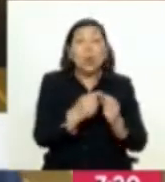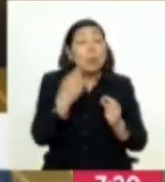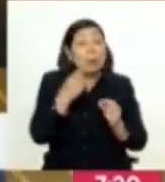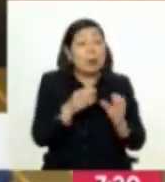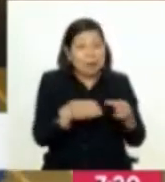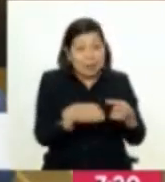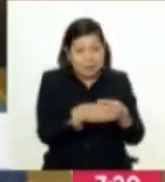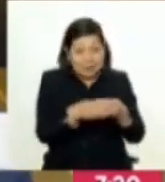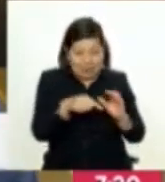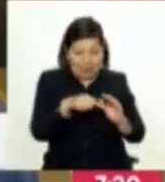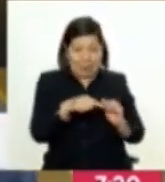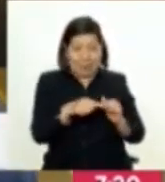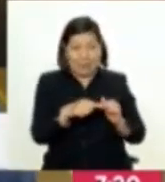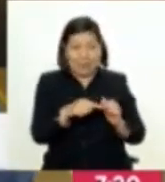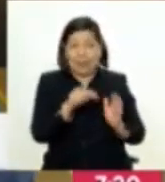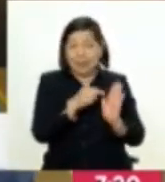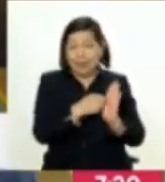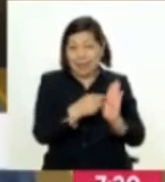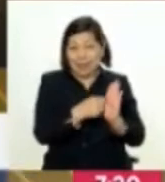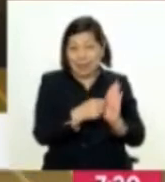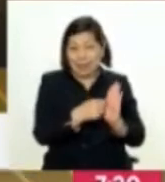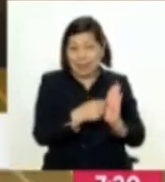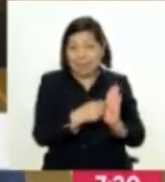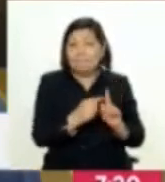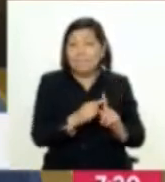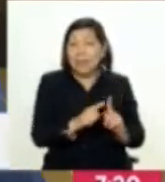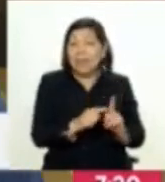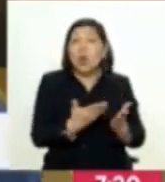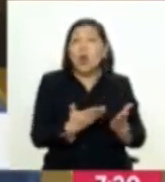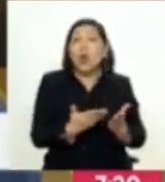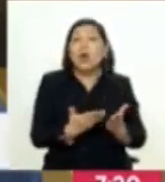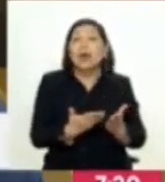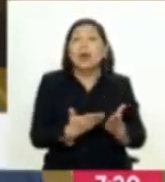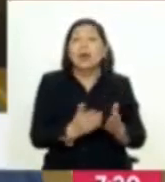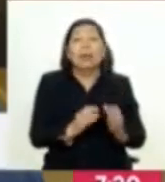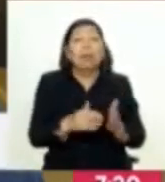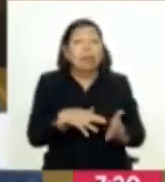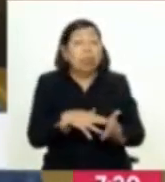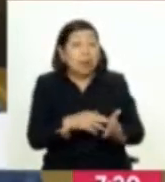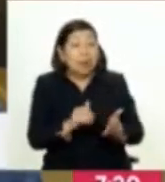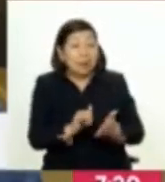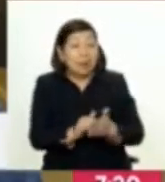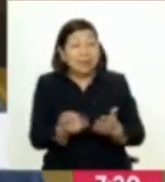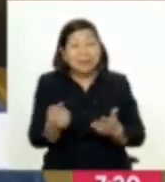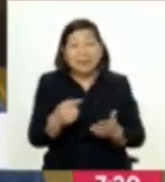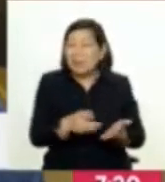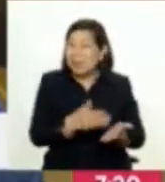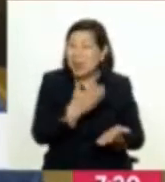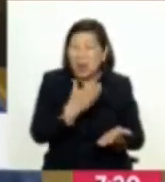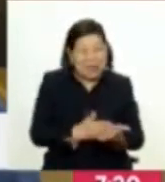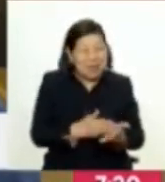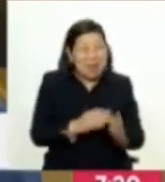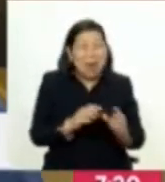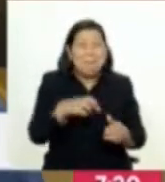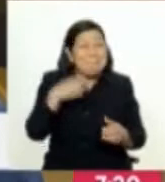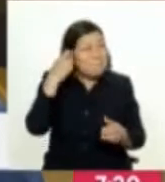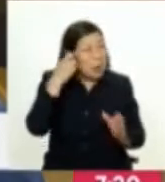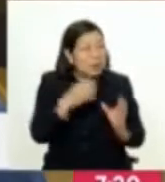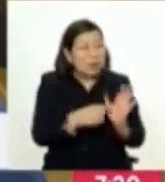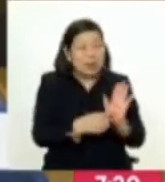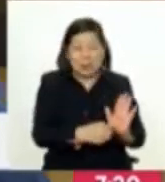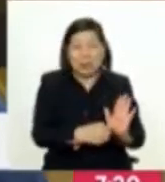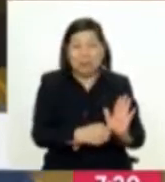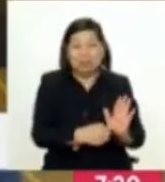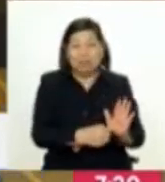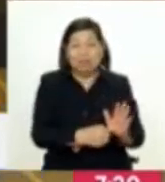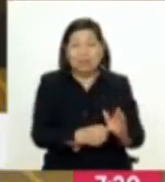uh-huh, que es parte, que lidera, okay, la clase política. Si los partidos se debilitan, que es lo que nos ha venido pasando, ¿no?, esa